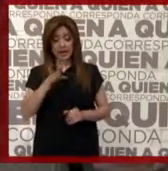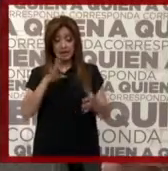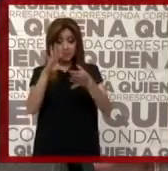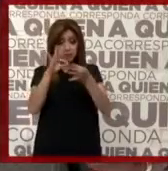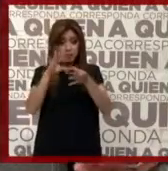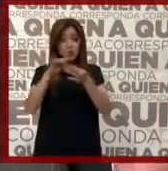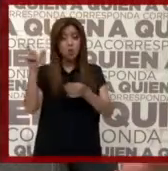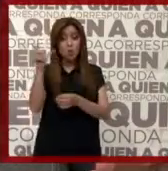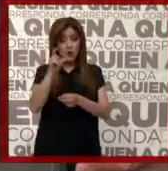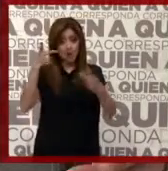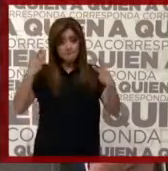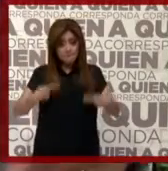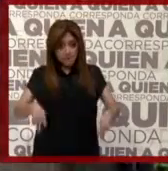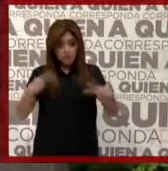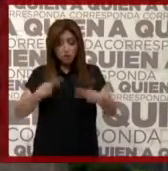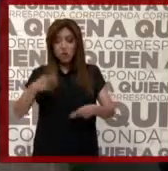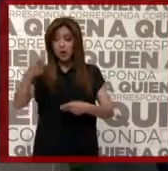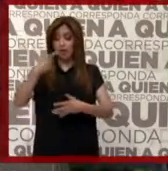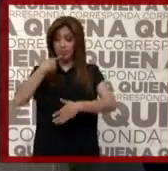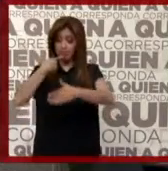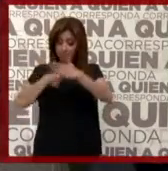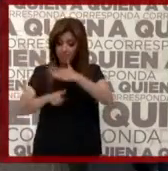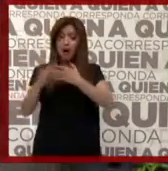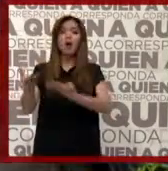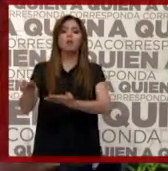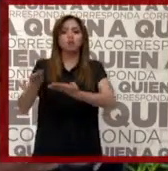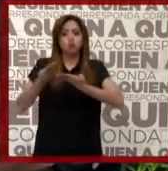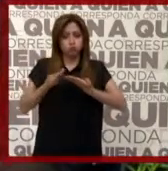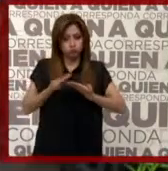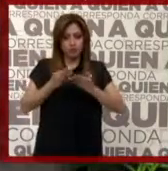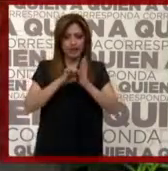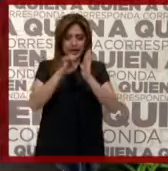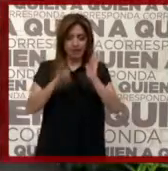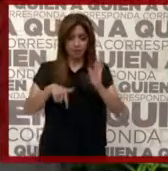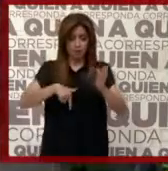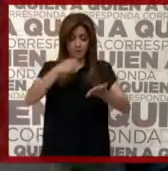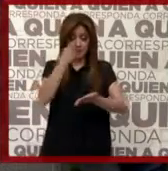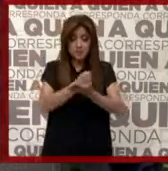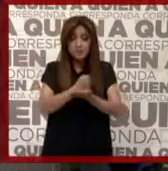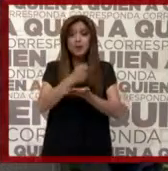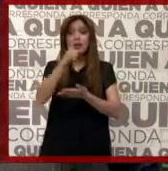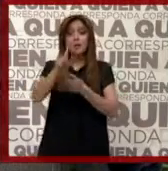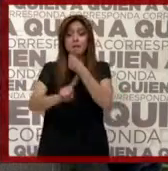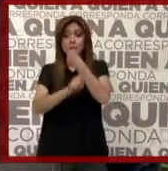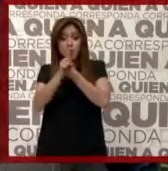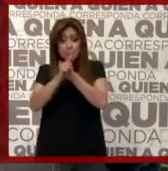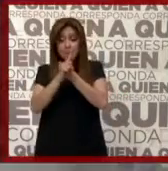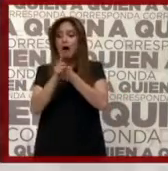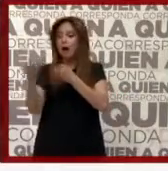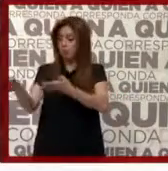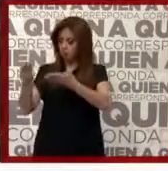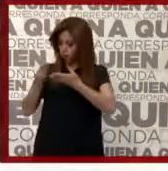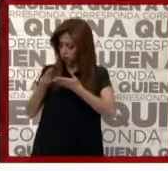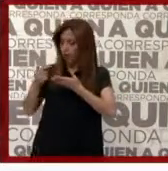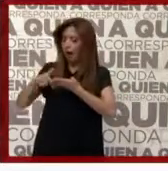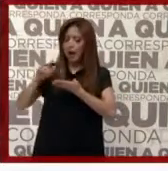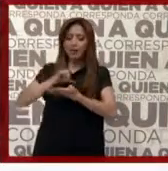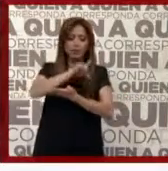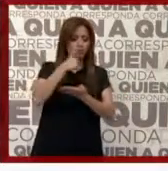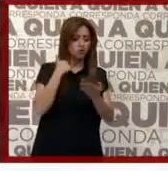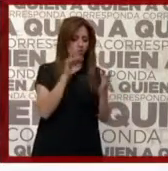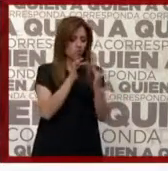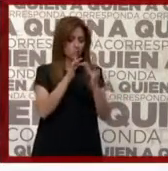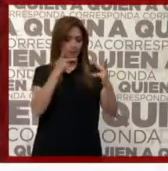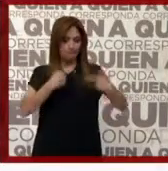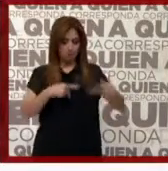cuando la gente se forma una queja y cuando usted nos envía en un caso nosotros entramos inmediatamente en contacto con la persona si ya hay una queja